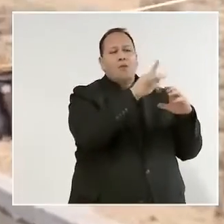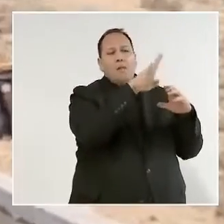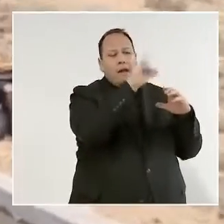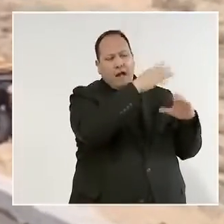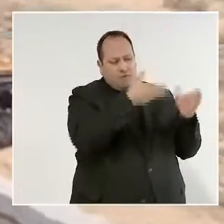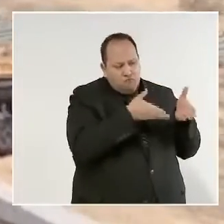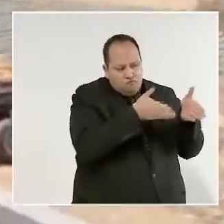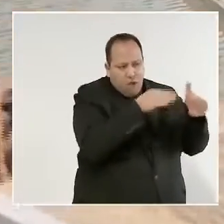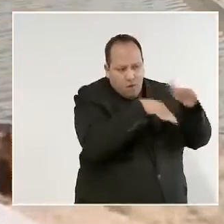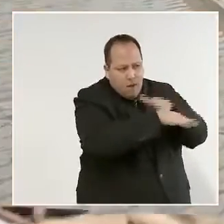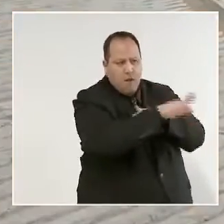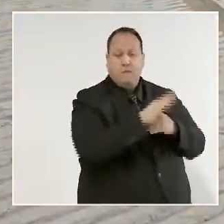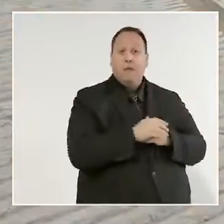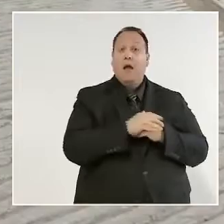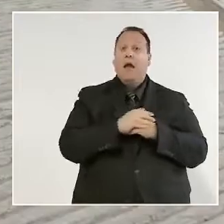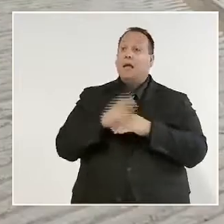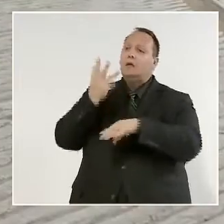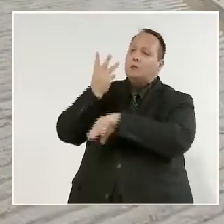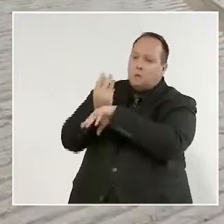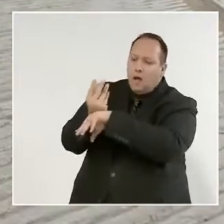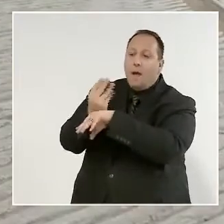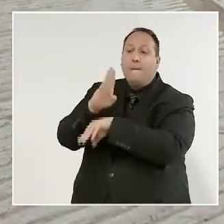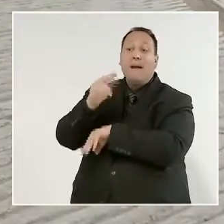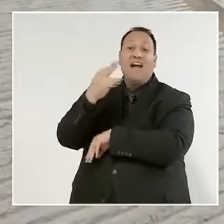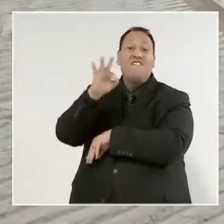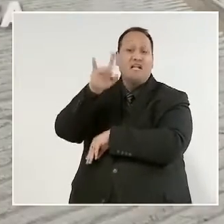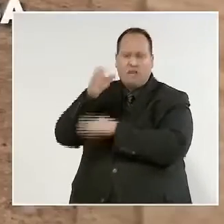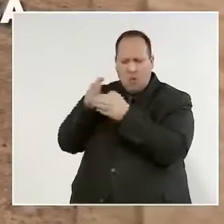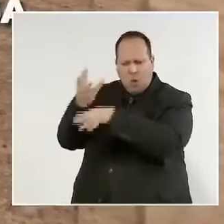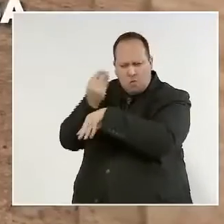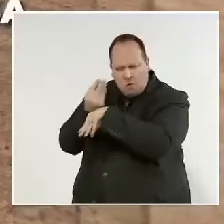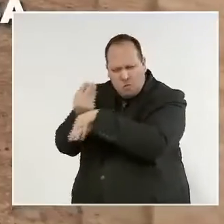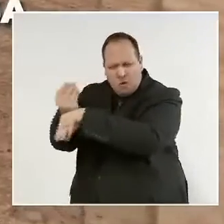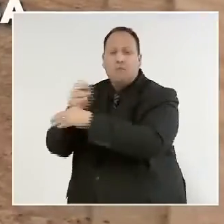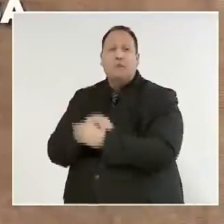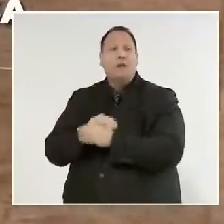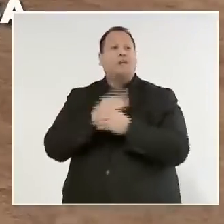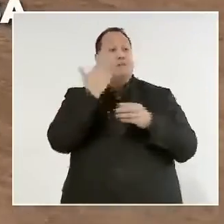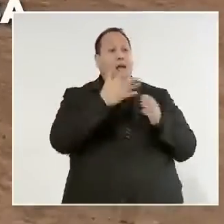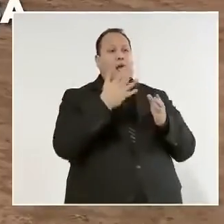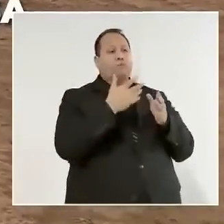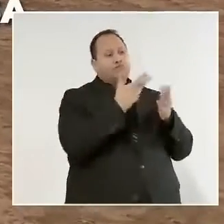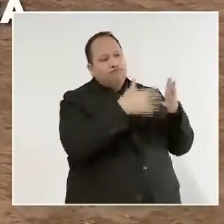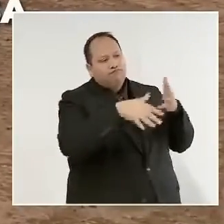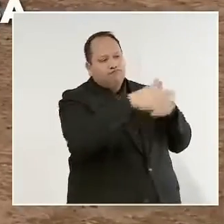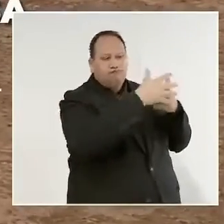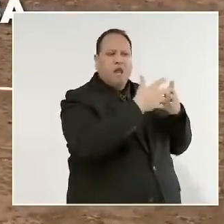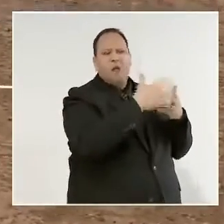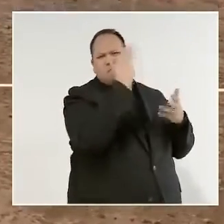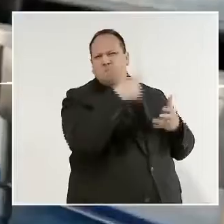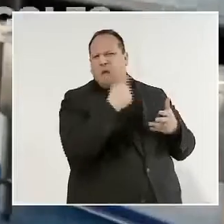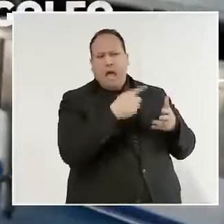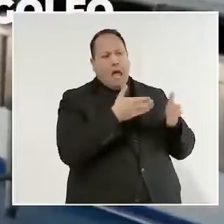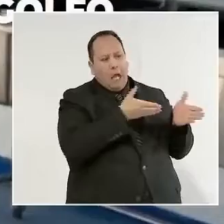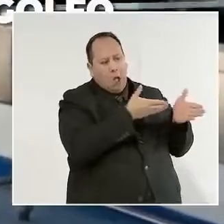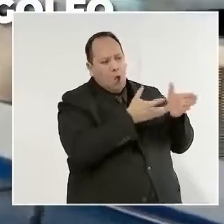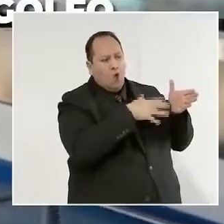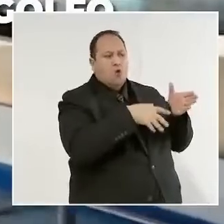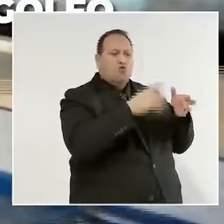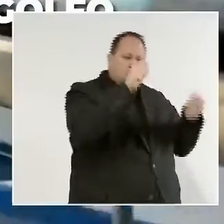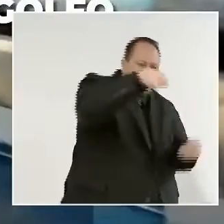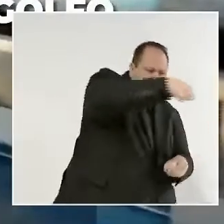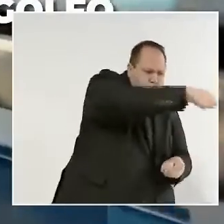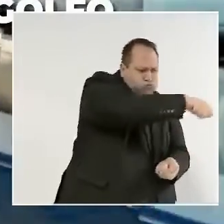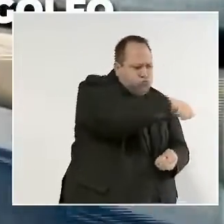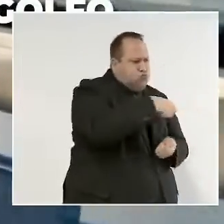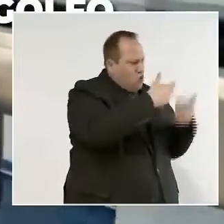Rosarito. Terminación de acceso a Punta Baja. Rehabilitación de acceso a Bahía Falsa.